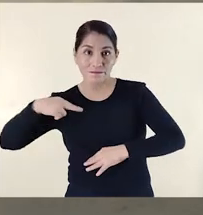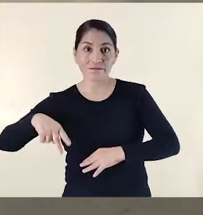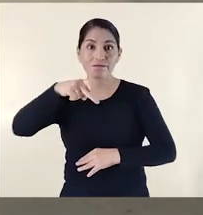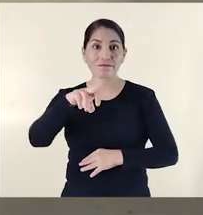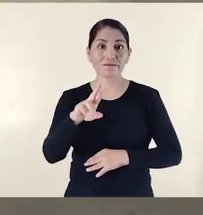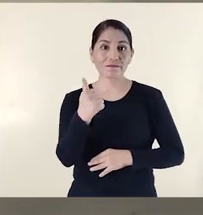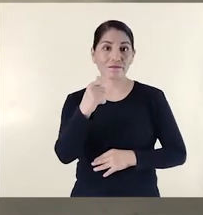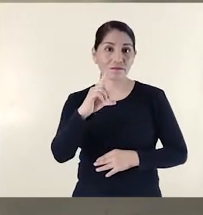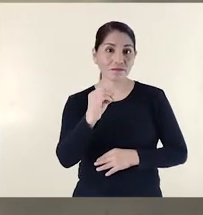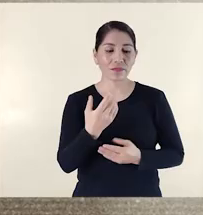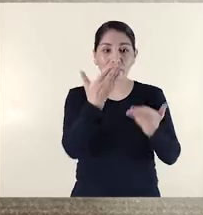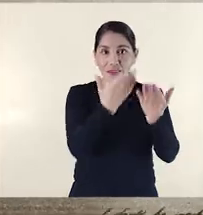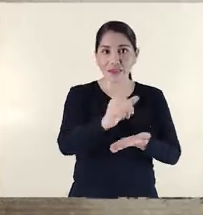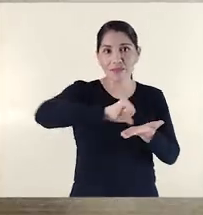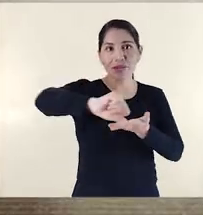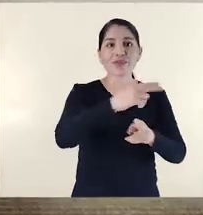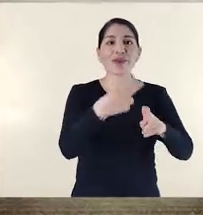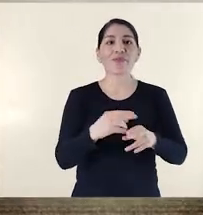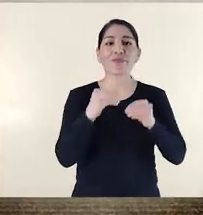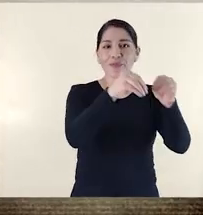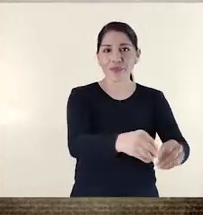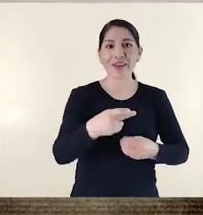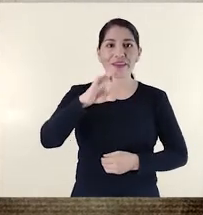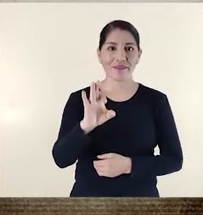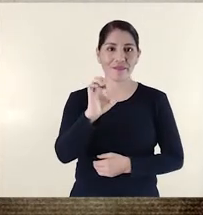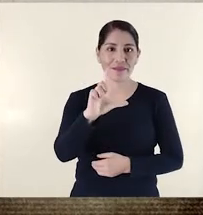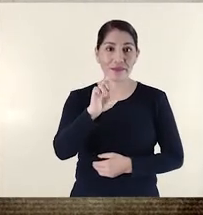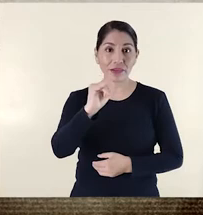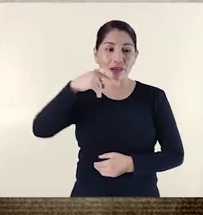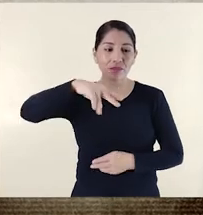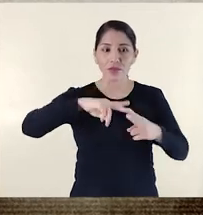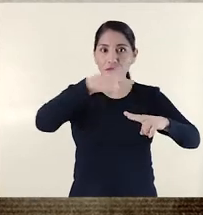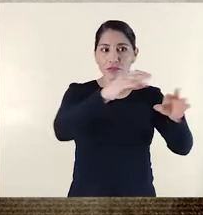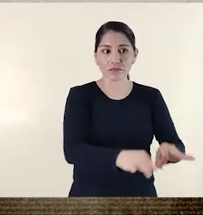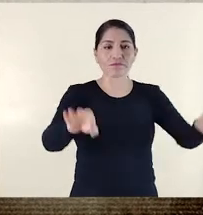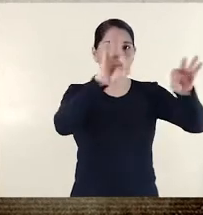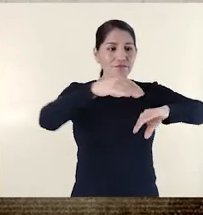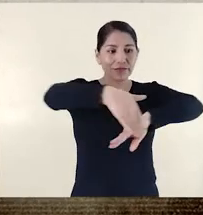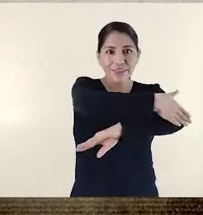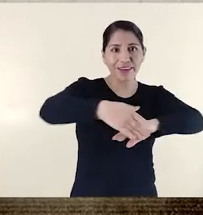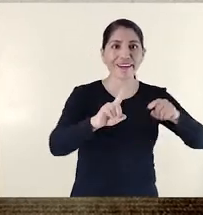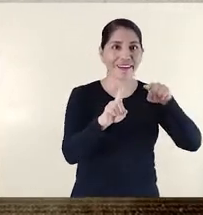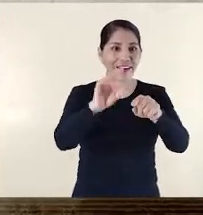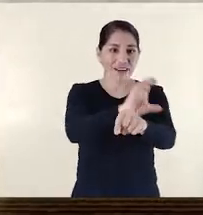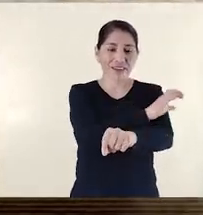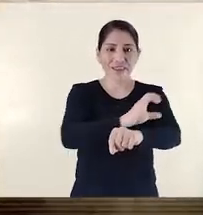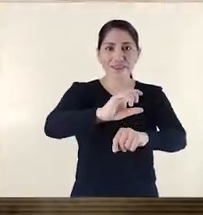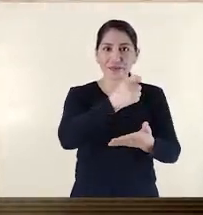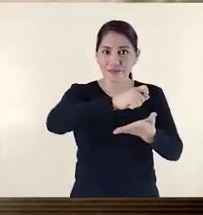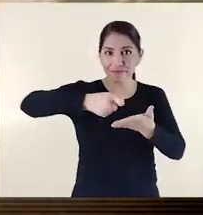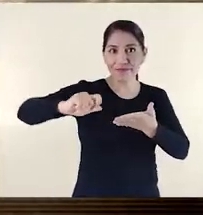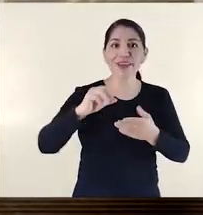Iglesia y Monasterio del Prado. Esta plazuela lleva el nombre de Felipe Pinglo, ilustre vecino de esta calle y quien fuera uno